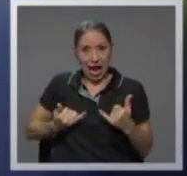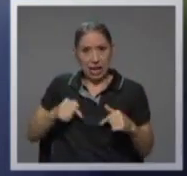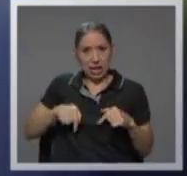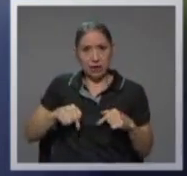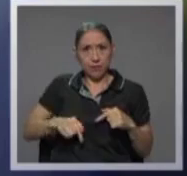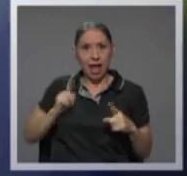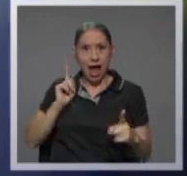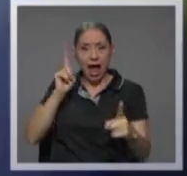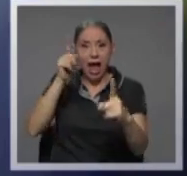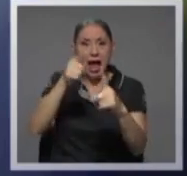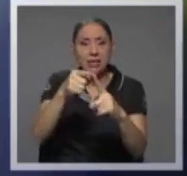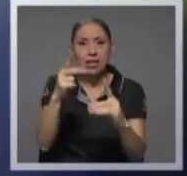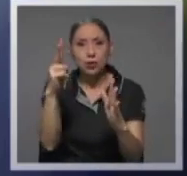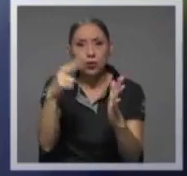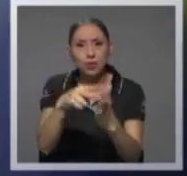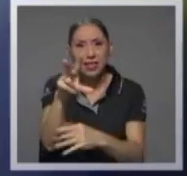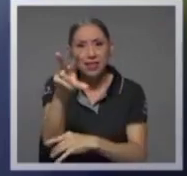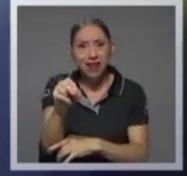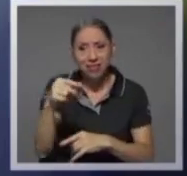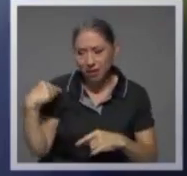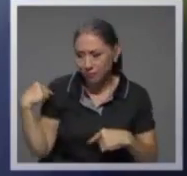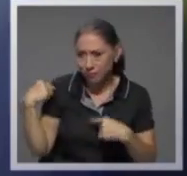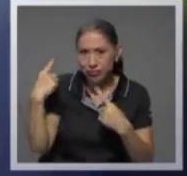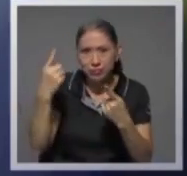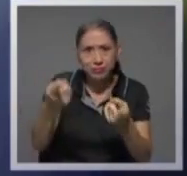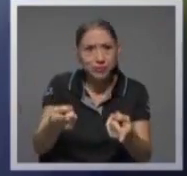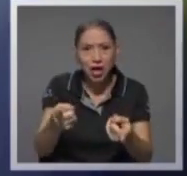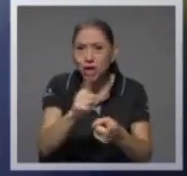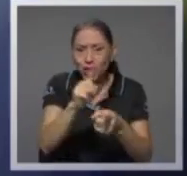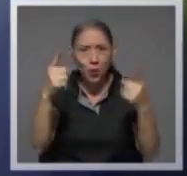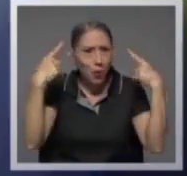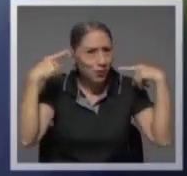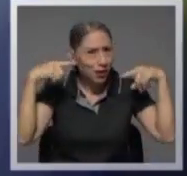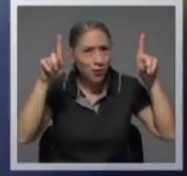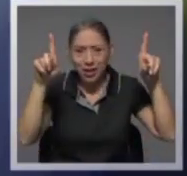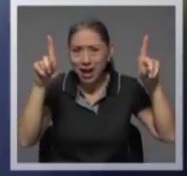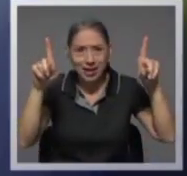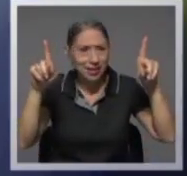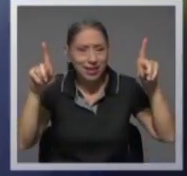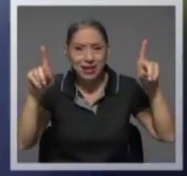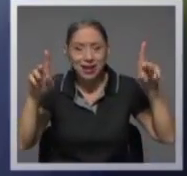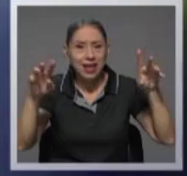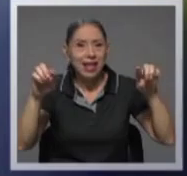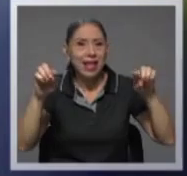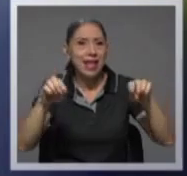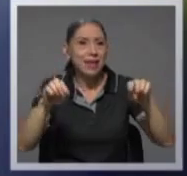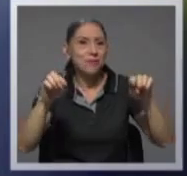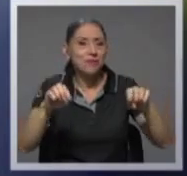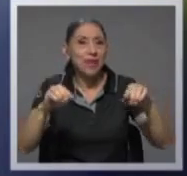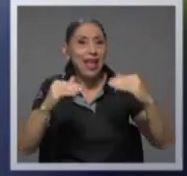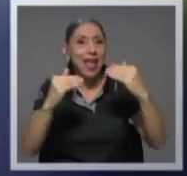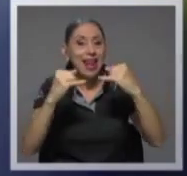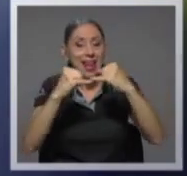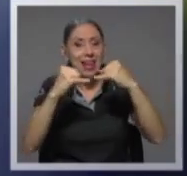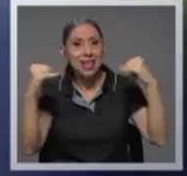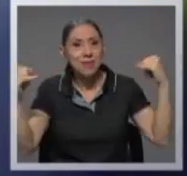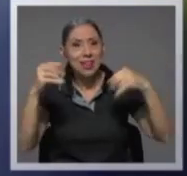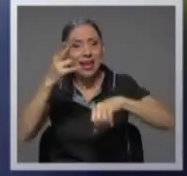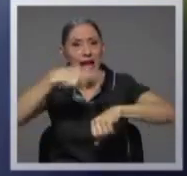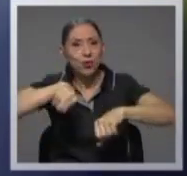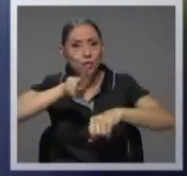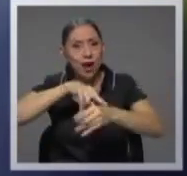no vamos a lograr llegar todavía a lo que es el límite natural de la